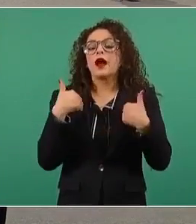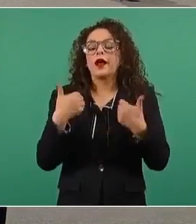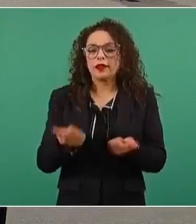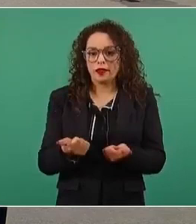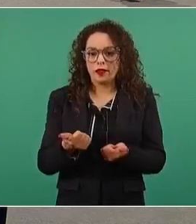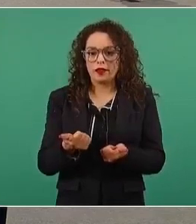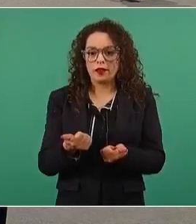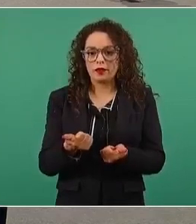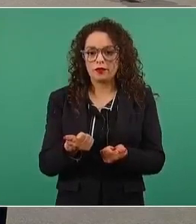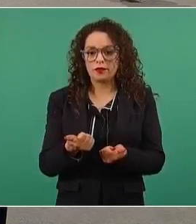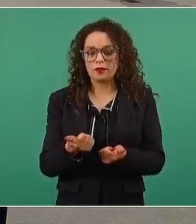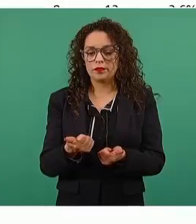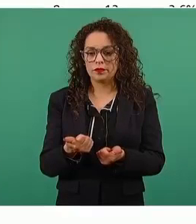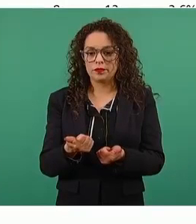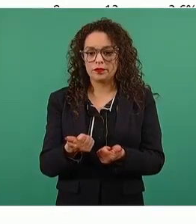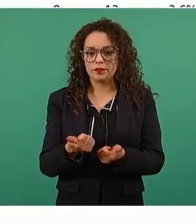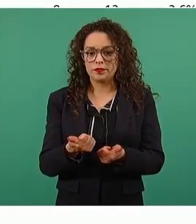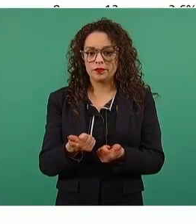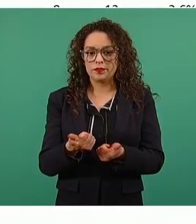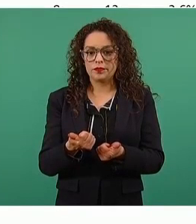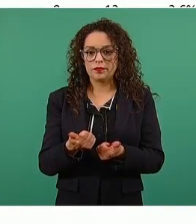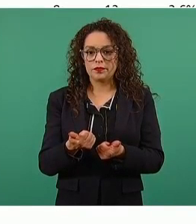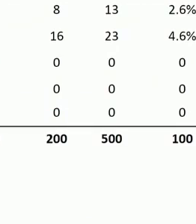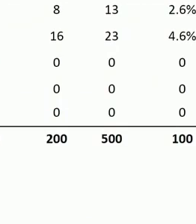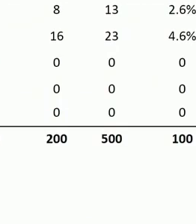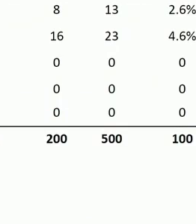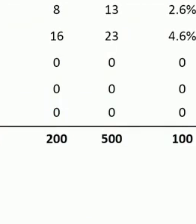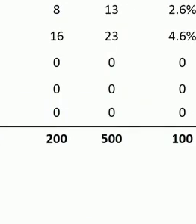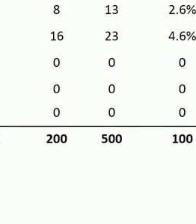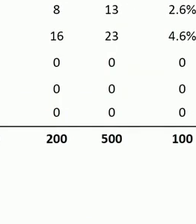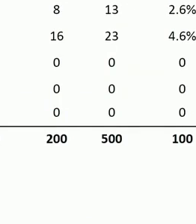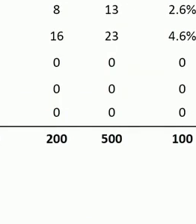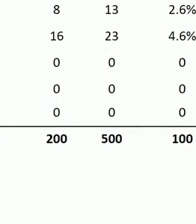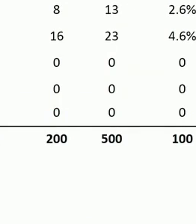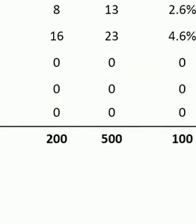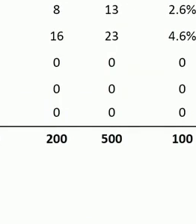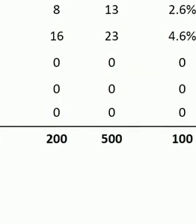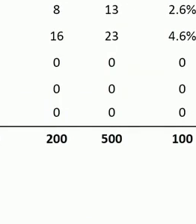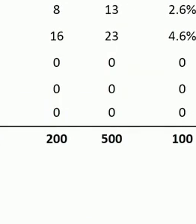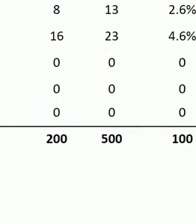la alianza que apoya la transformación,